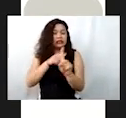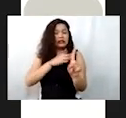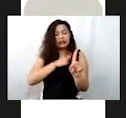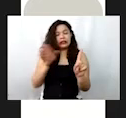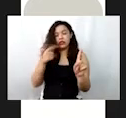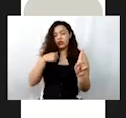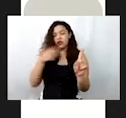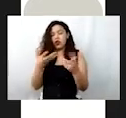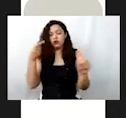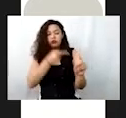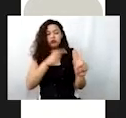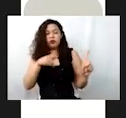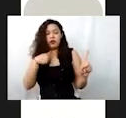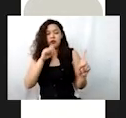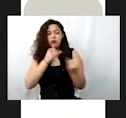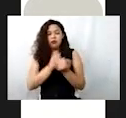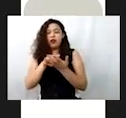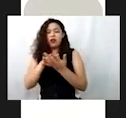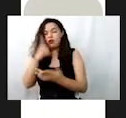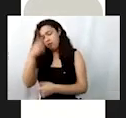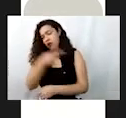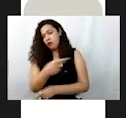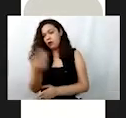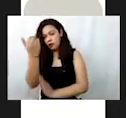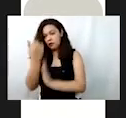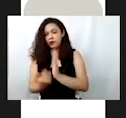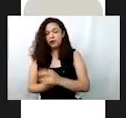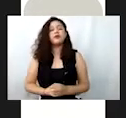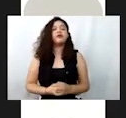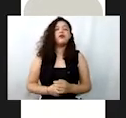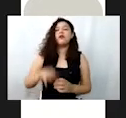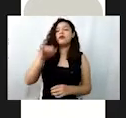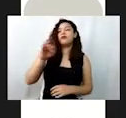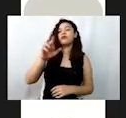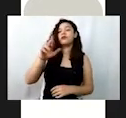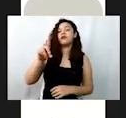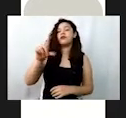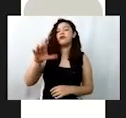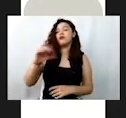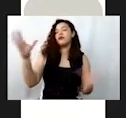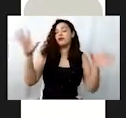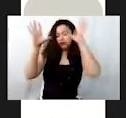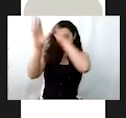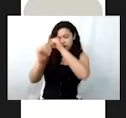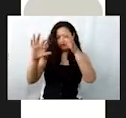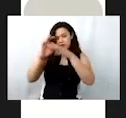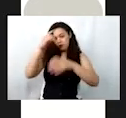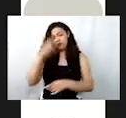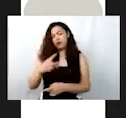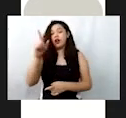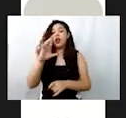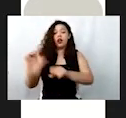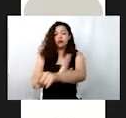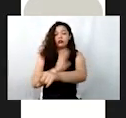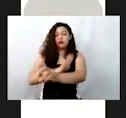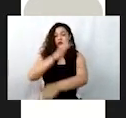desarrollo sostenible, como el fin de la pobreza. Iberdrola suscribe convenios para evitar cortes en el suministro energético a